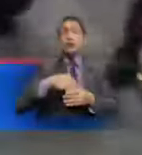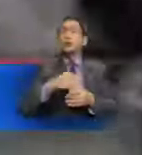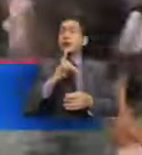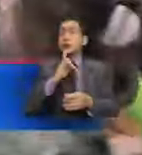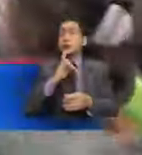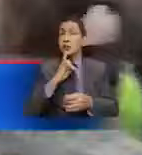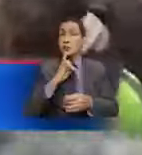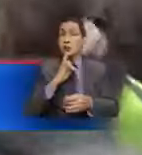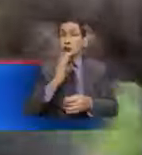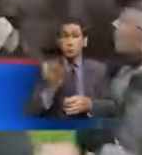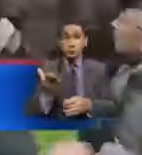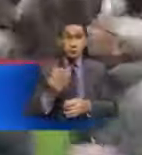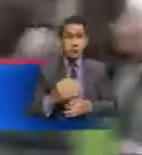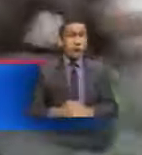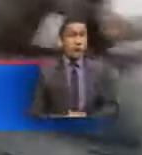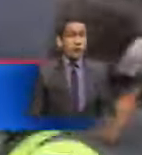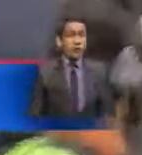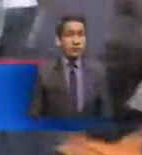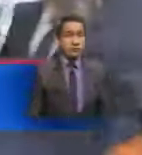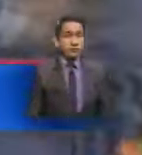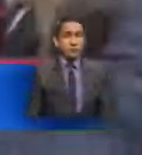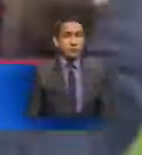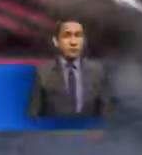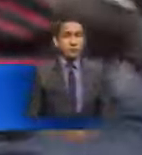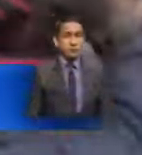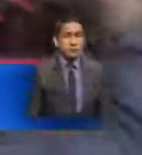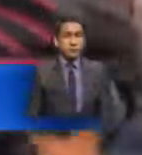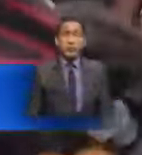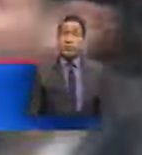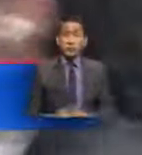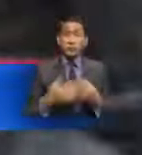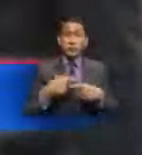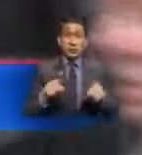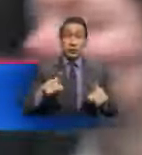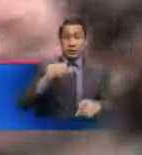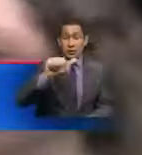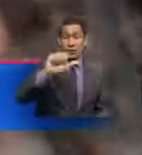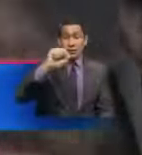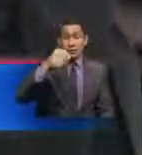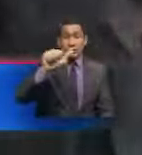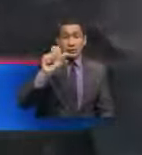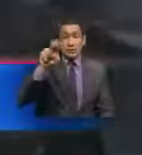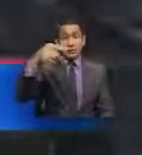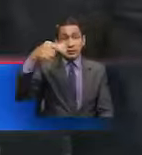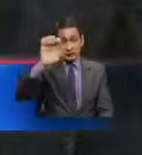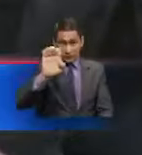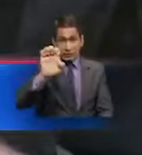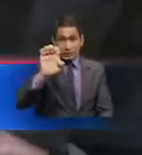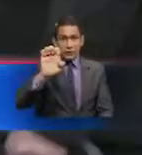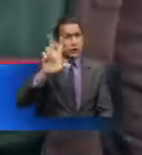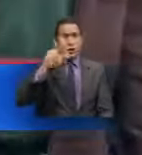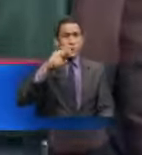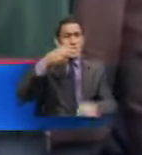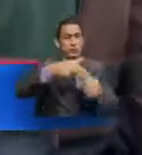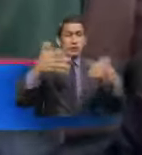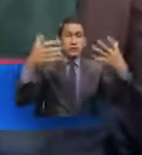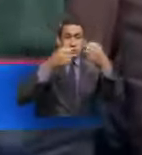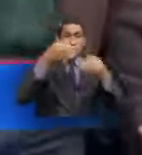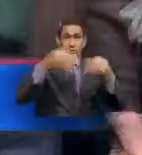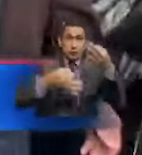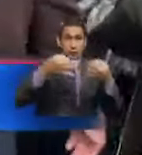justicia británica para evitar su extradición. Pero ante su ausencia, su esposa Stella fue quien declaró ante la prensa.